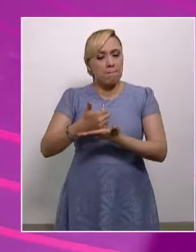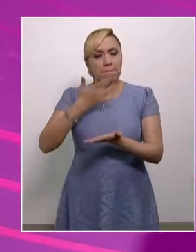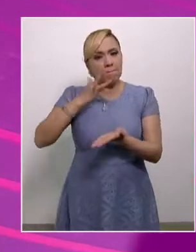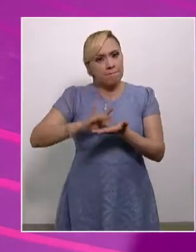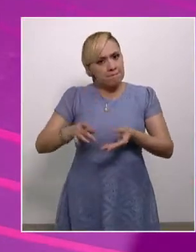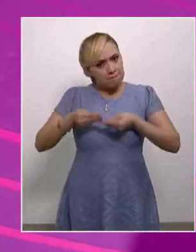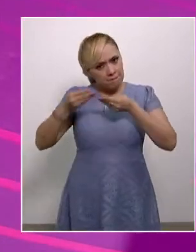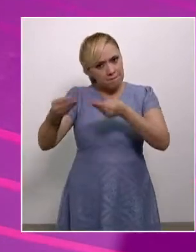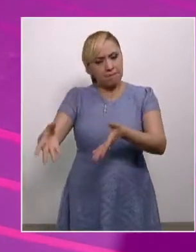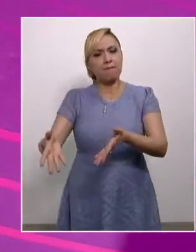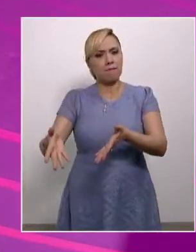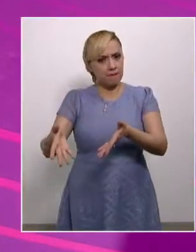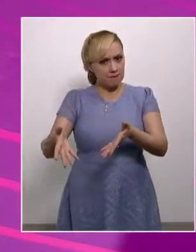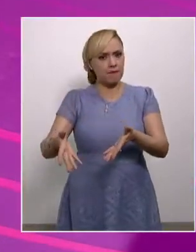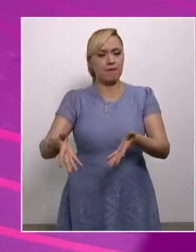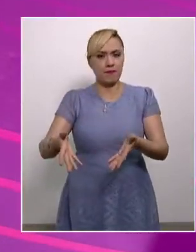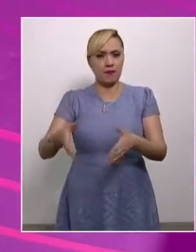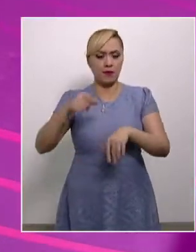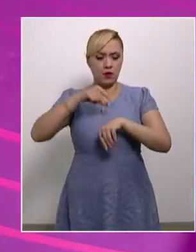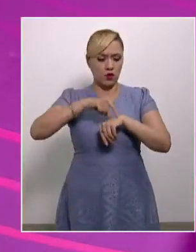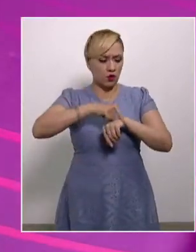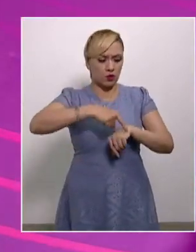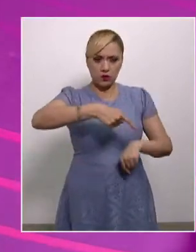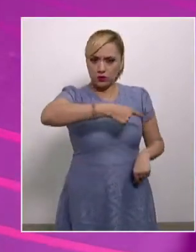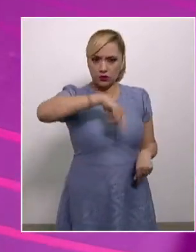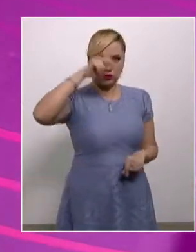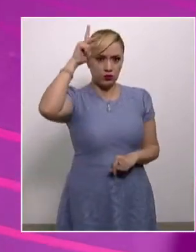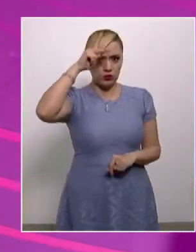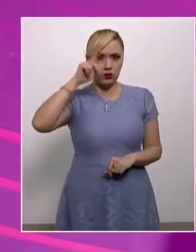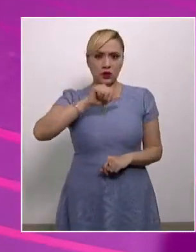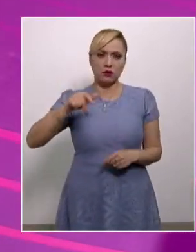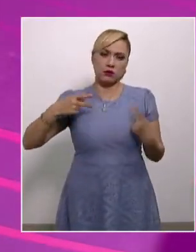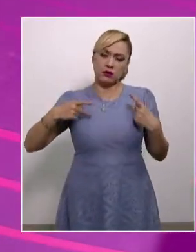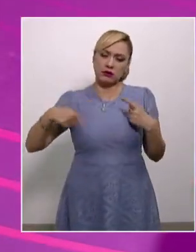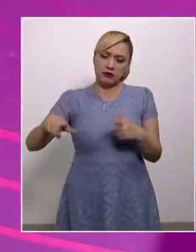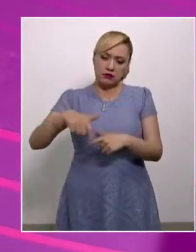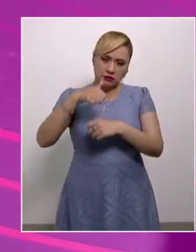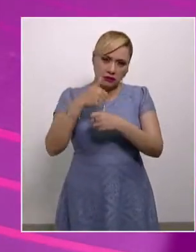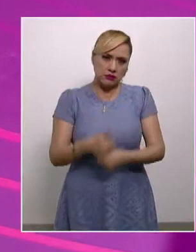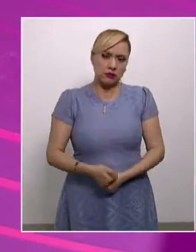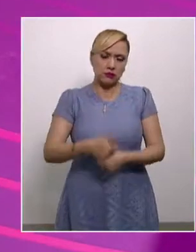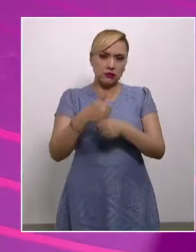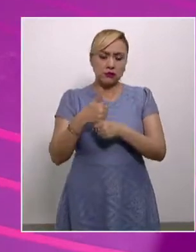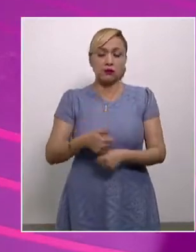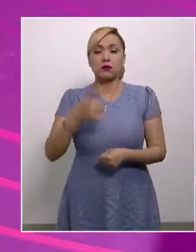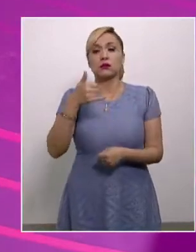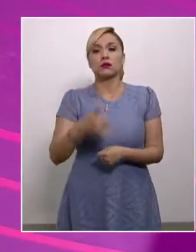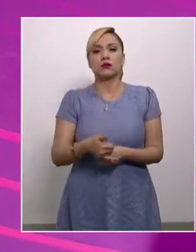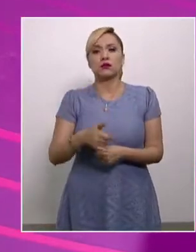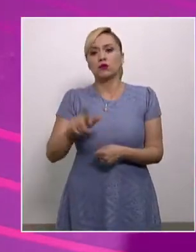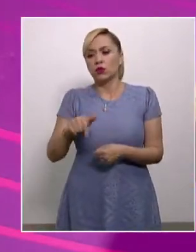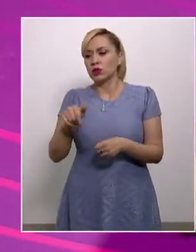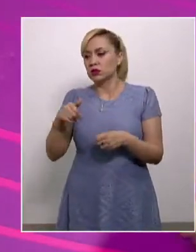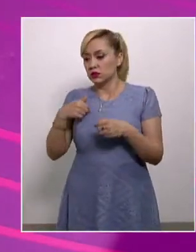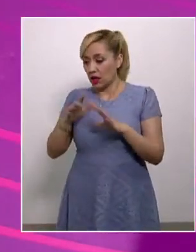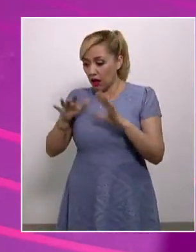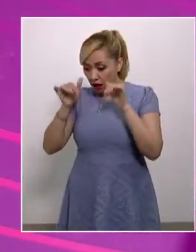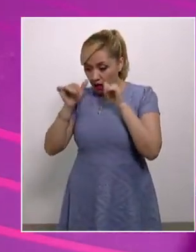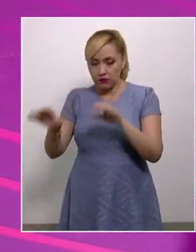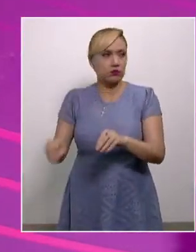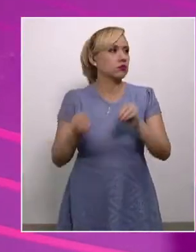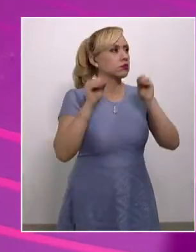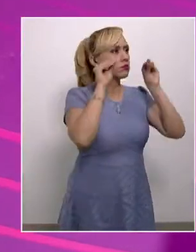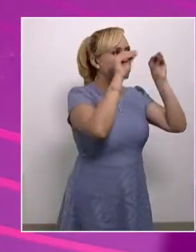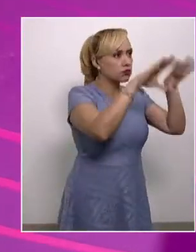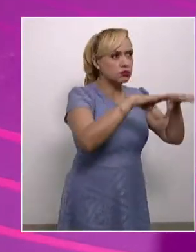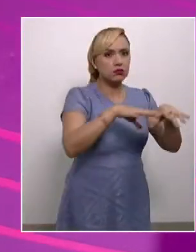apoyo con médico psicosocial de las poblaciones vulnerables con las que nosotros trabajamos y vincularlos con otras organizaciones como el propio ACNUR,